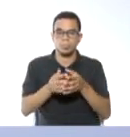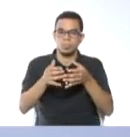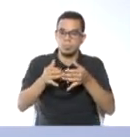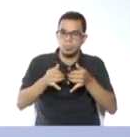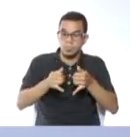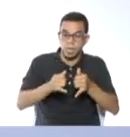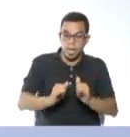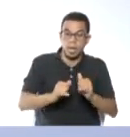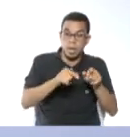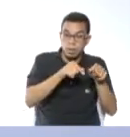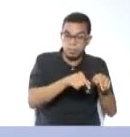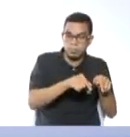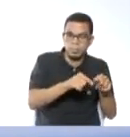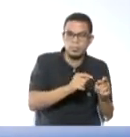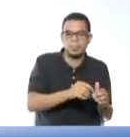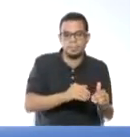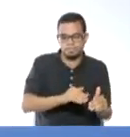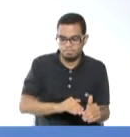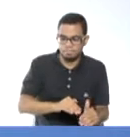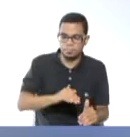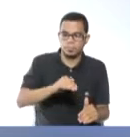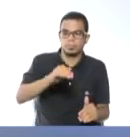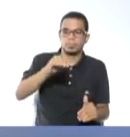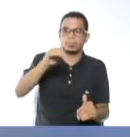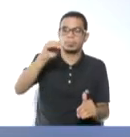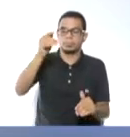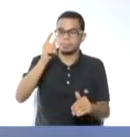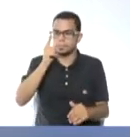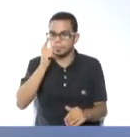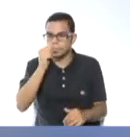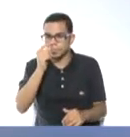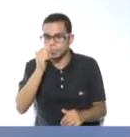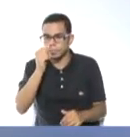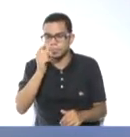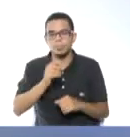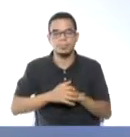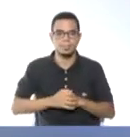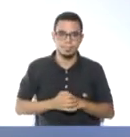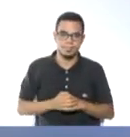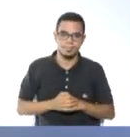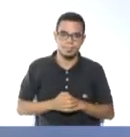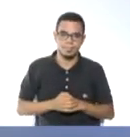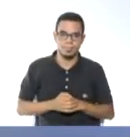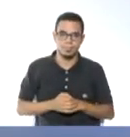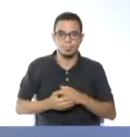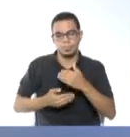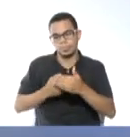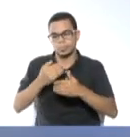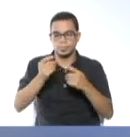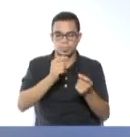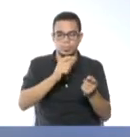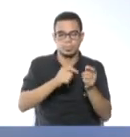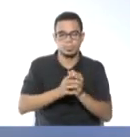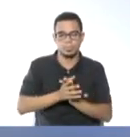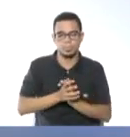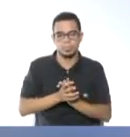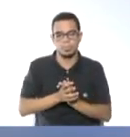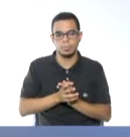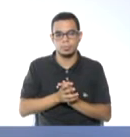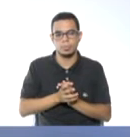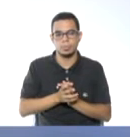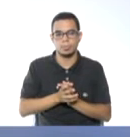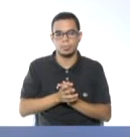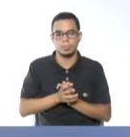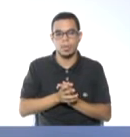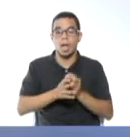pasó a ser padre, el padre pasó a ser abuelo, y así el ciclo de la vida. Entonces, anteriormente se escribía